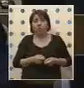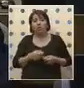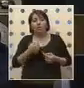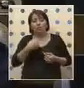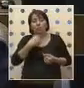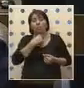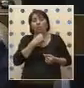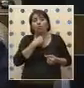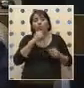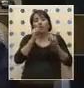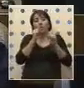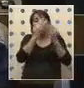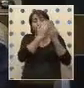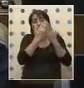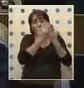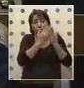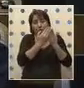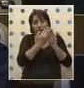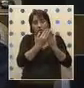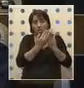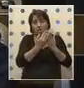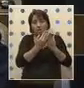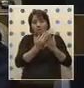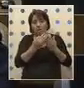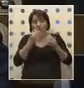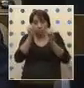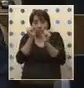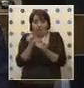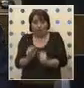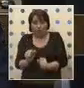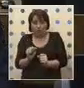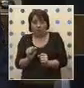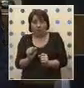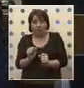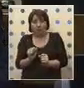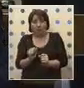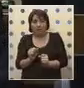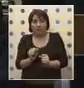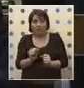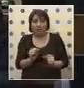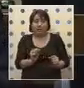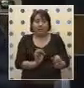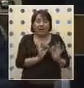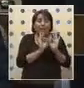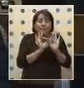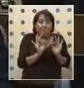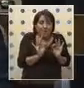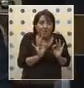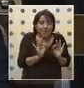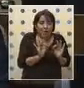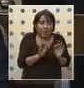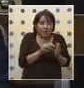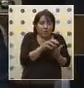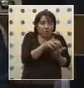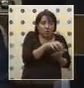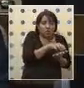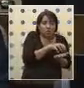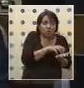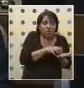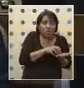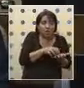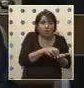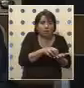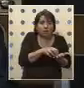Y me gustaría, si se estudiara por parte del Ejecutivo, la posibilidad de estudiar, ¿verdad?, que en el caso particular de las zonas vinculadas